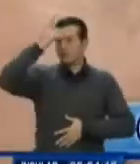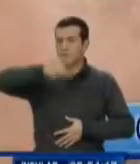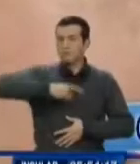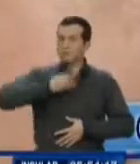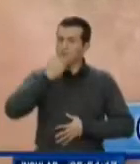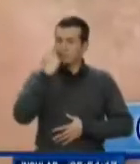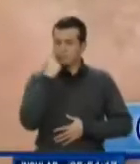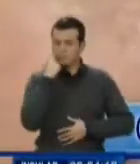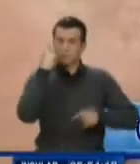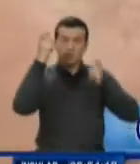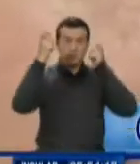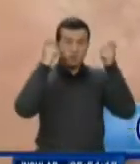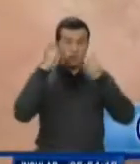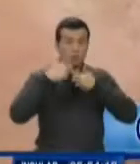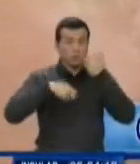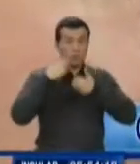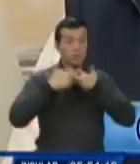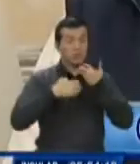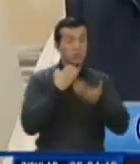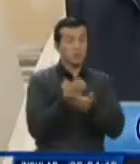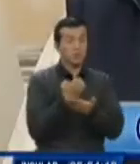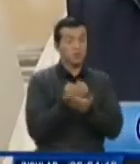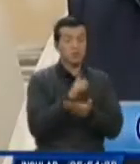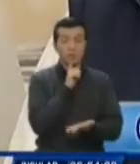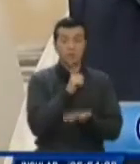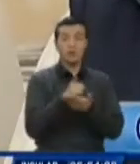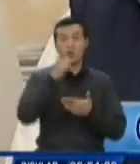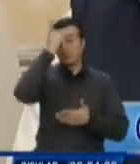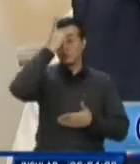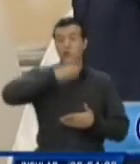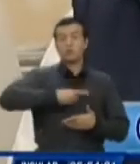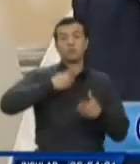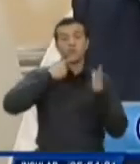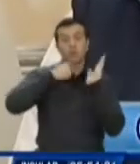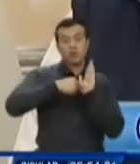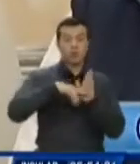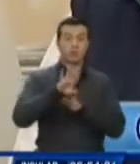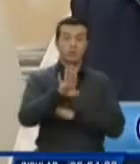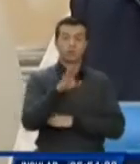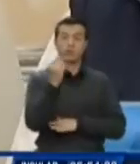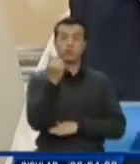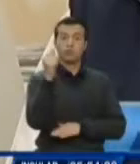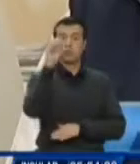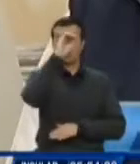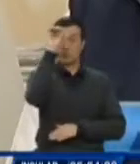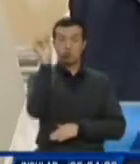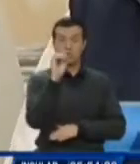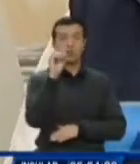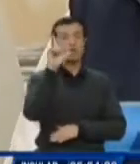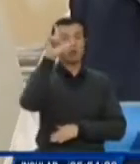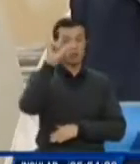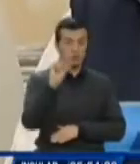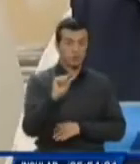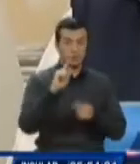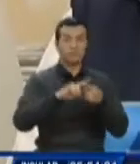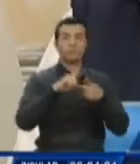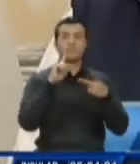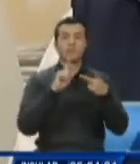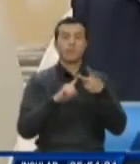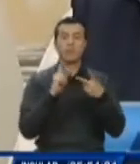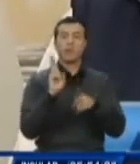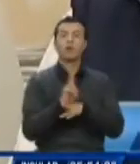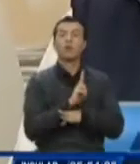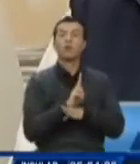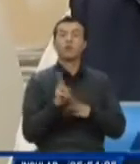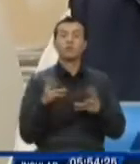tratar de contrarrestar estos efectos negativos. Medidas como, por ejemplo, reducir la tasa de interés, medidas como